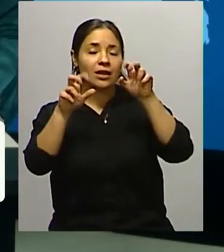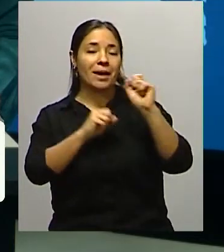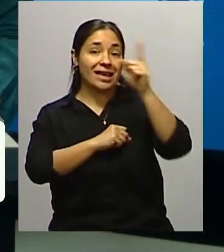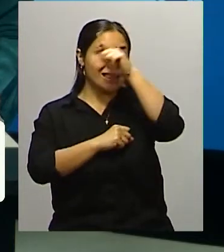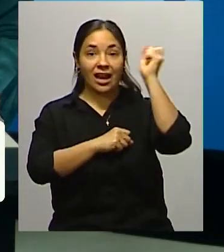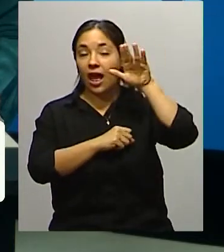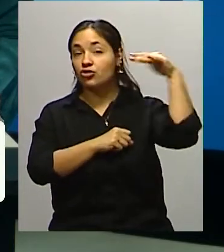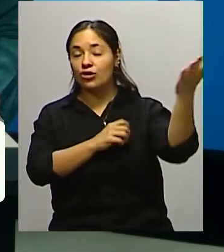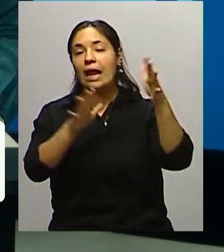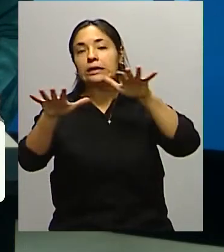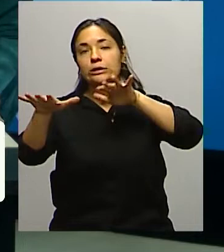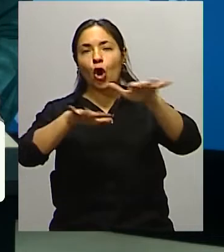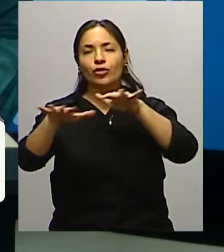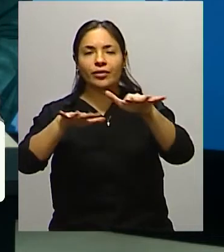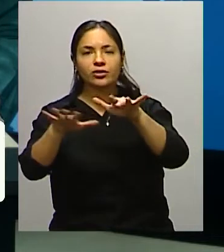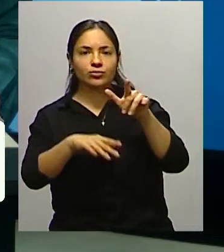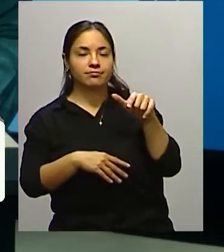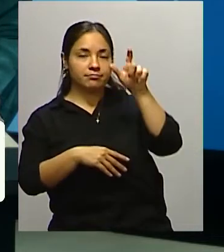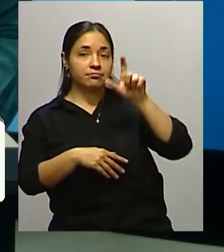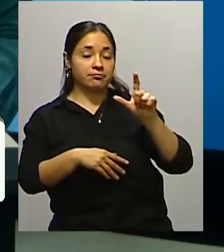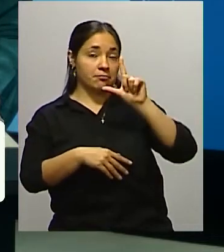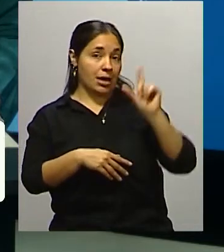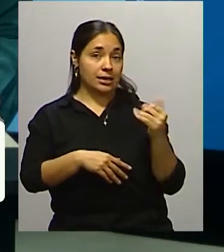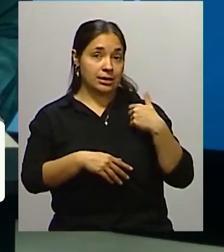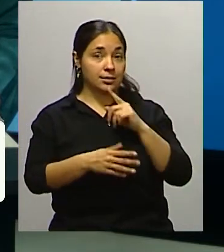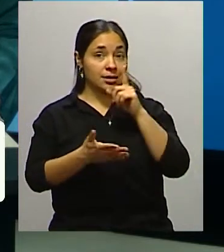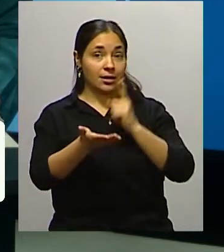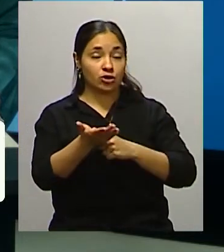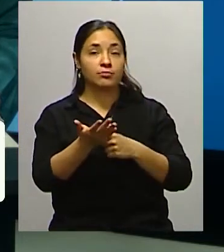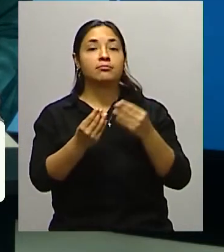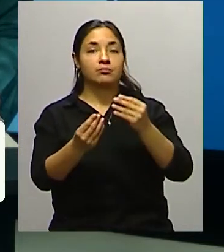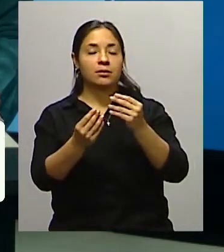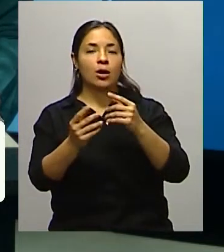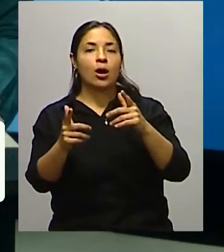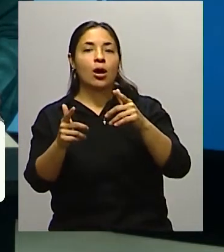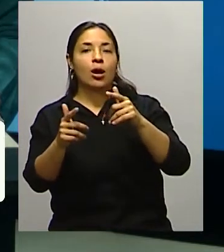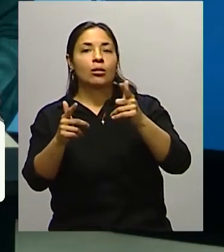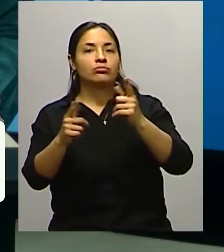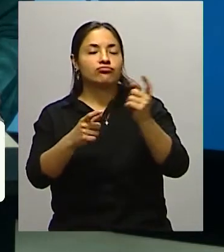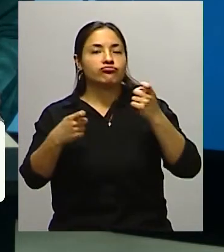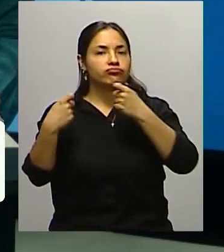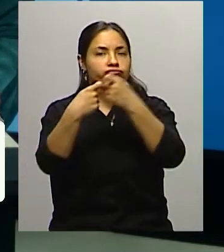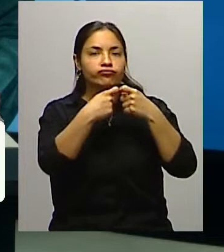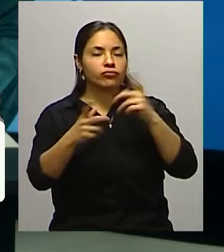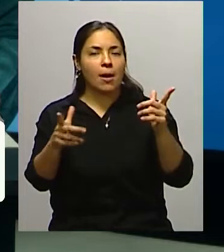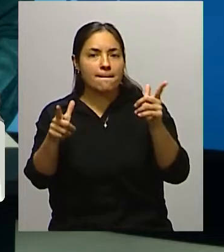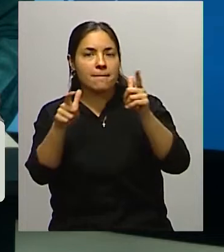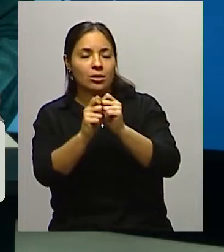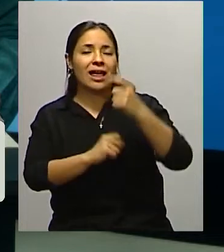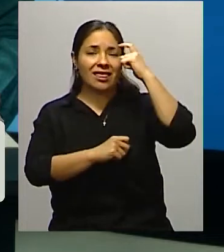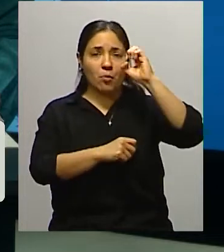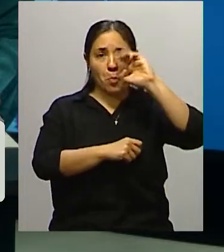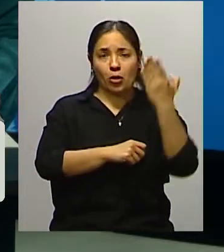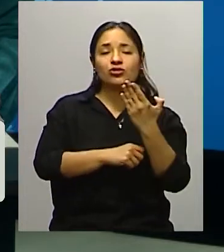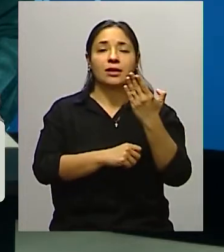internacional, particularmente lo que tiene que ver con una nueva reducción unilateral de la reacción exterior común, si no me equivoco ha sido del 10%,